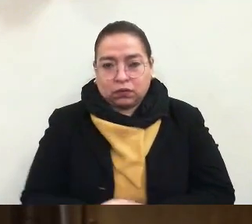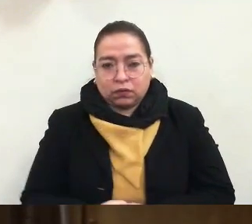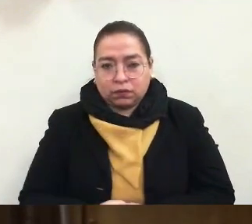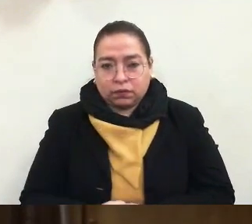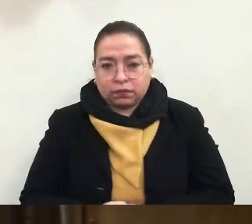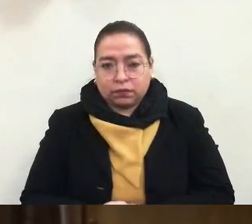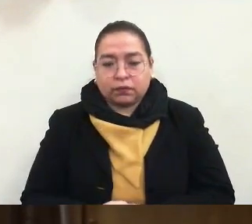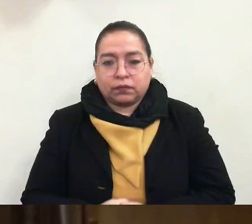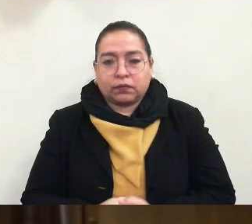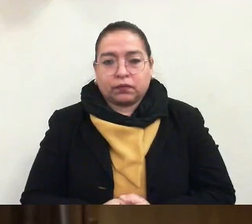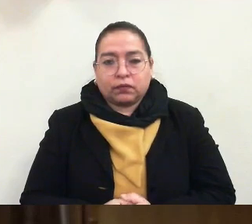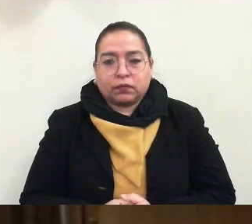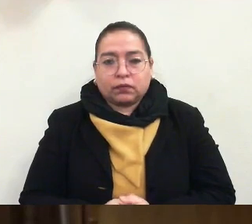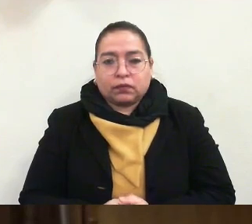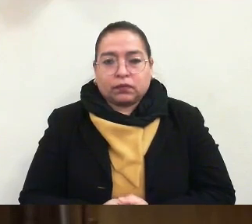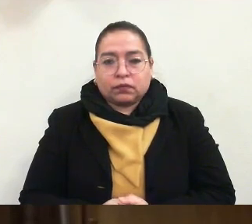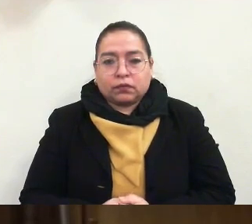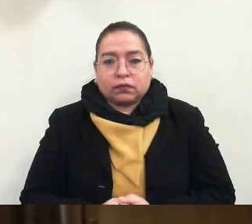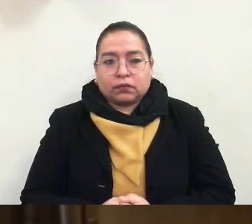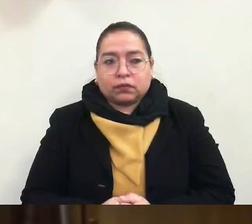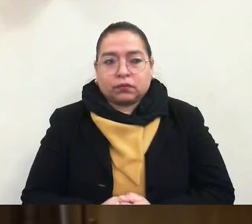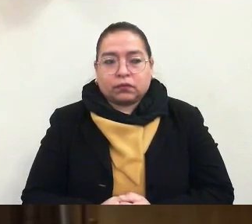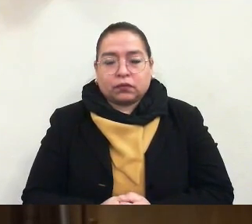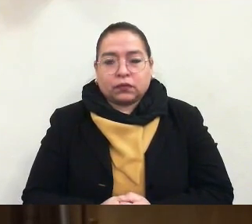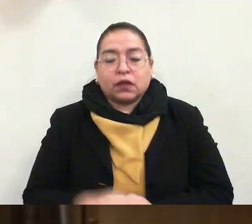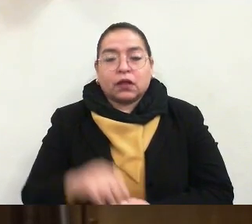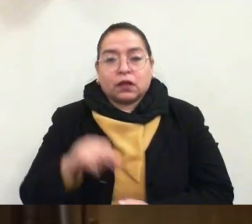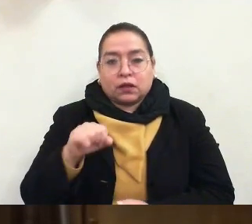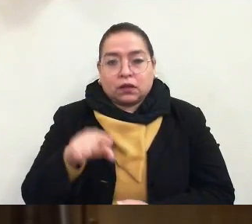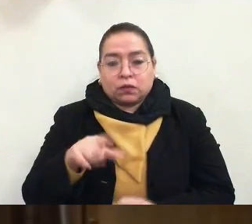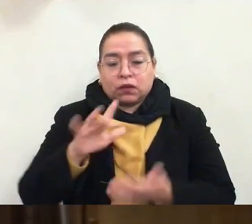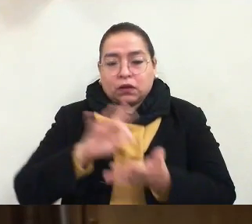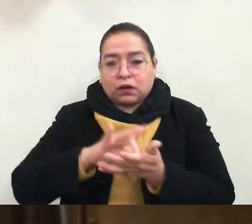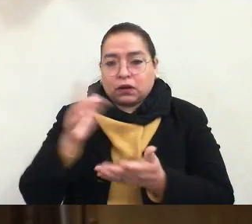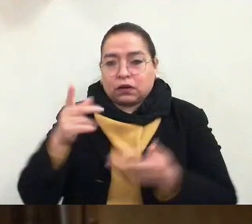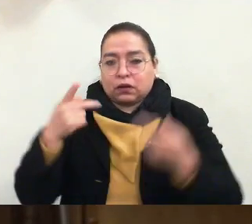También agradezco la presencia de los que van a confirmarse.